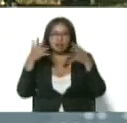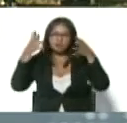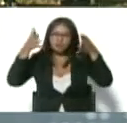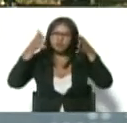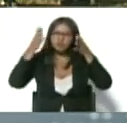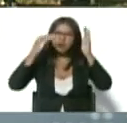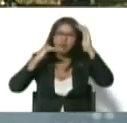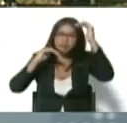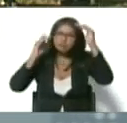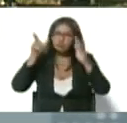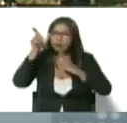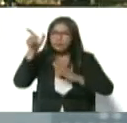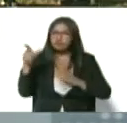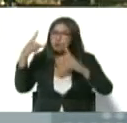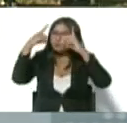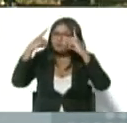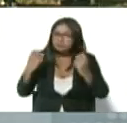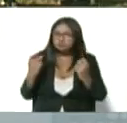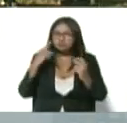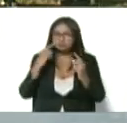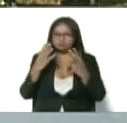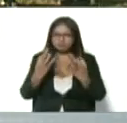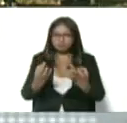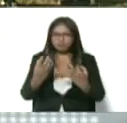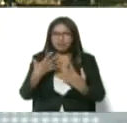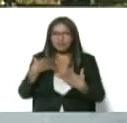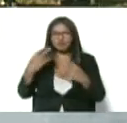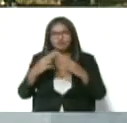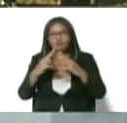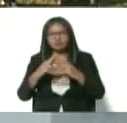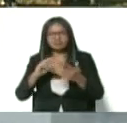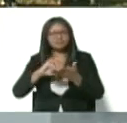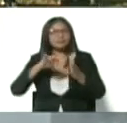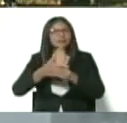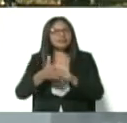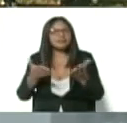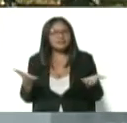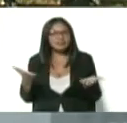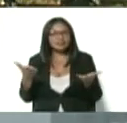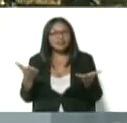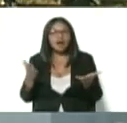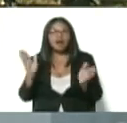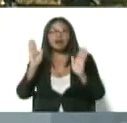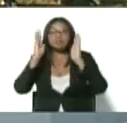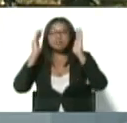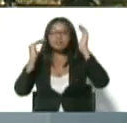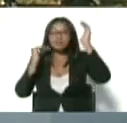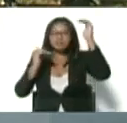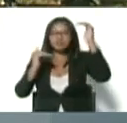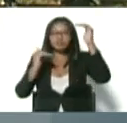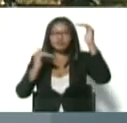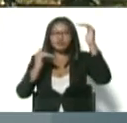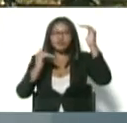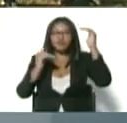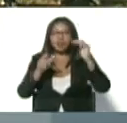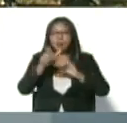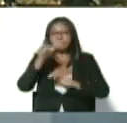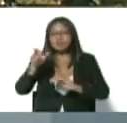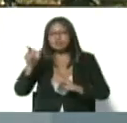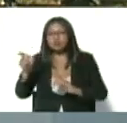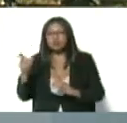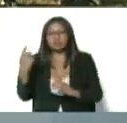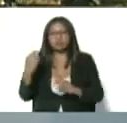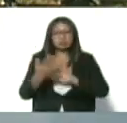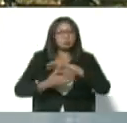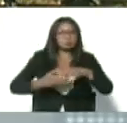todo su personal profesional especializado para que para atender las adicciones de droga